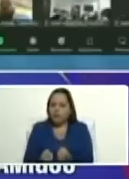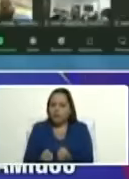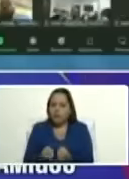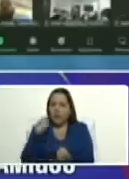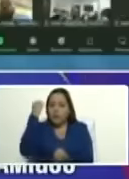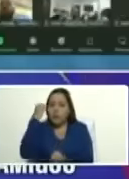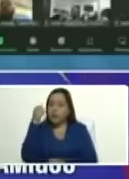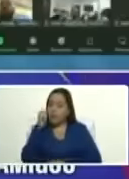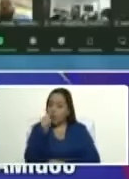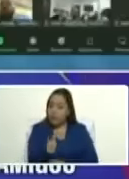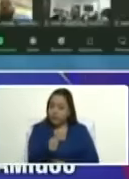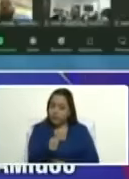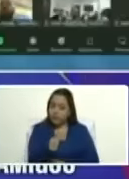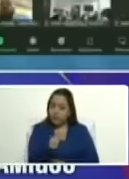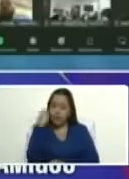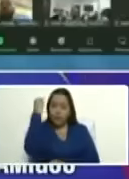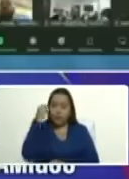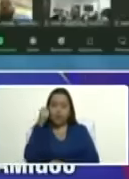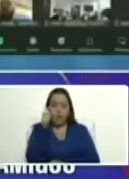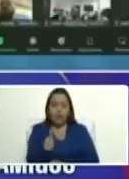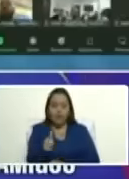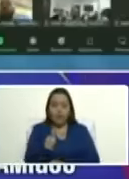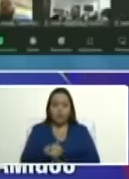bien. Piénsenlo bien.